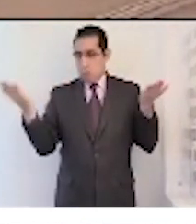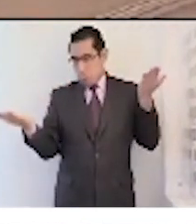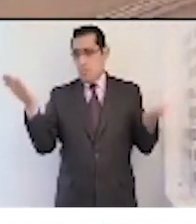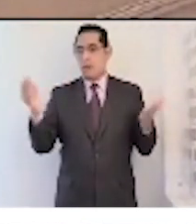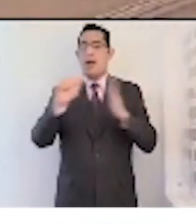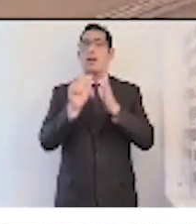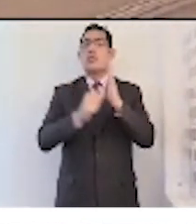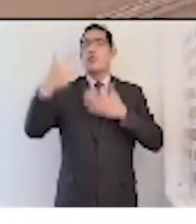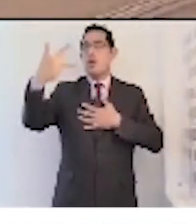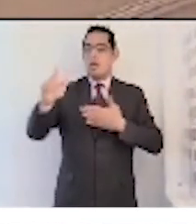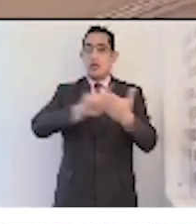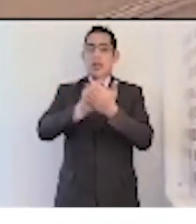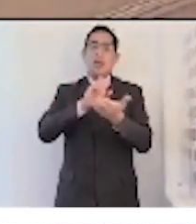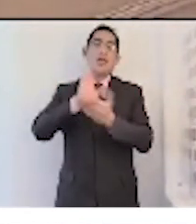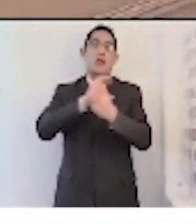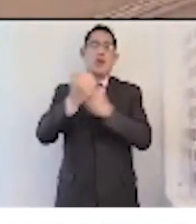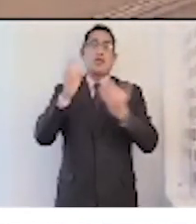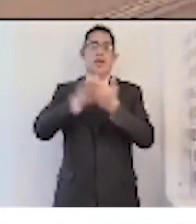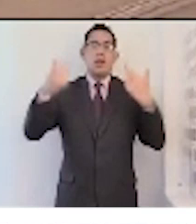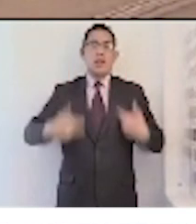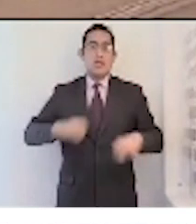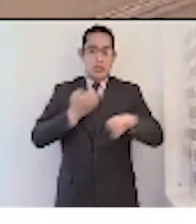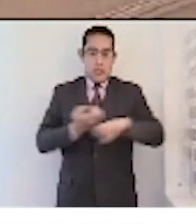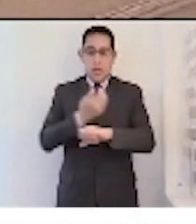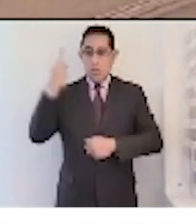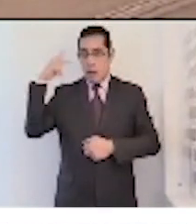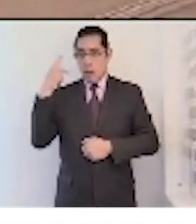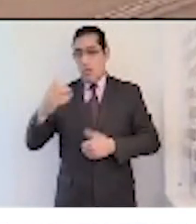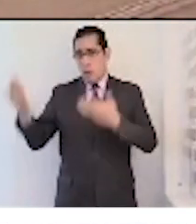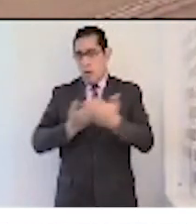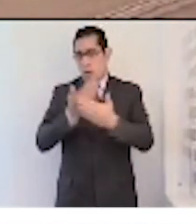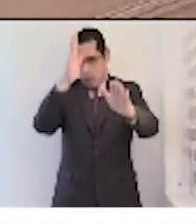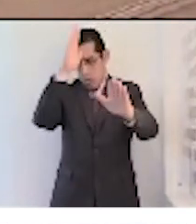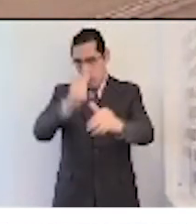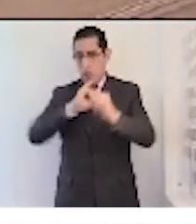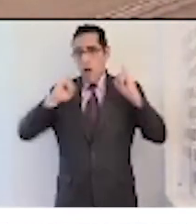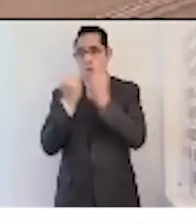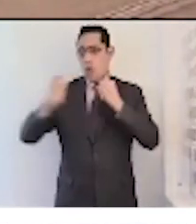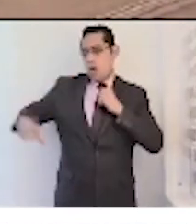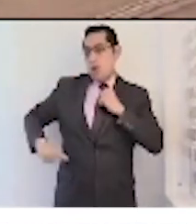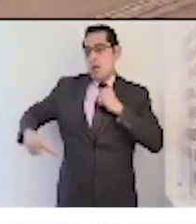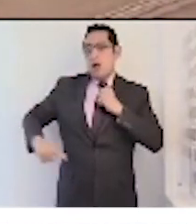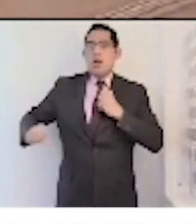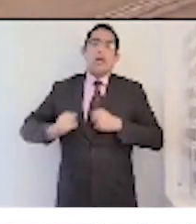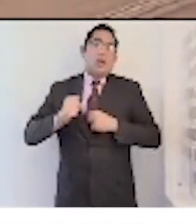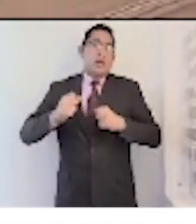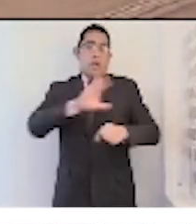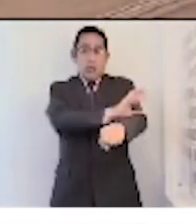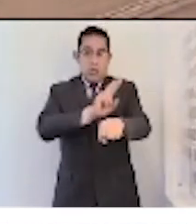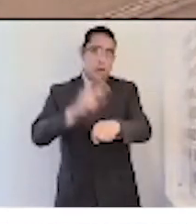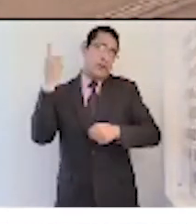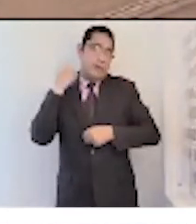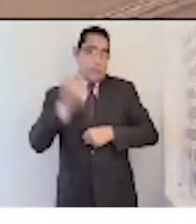artículo octavo de la Ley de la Comisión de Derechos Humanos del Estado de Puebla, envíes el presente acuerdo a la Junta de Gobierno y Coordinación Política para su